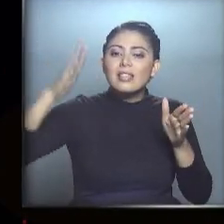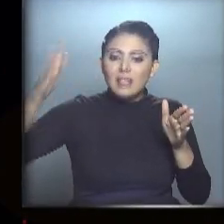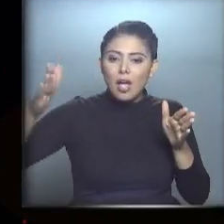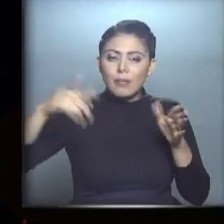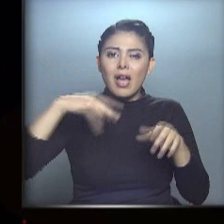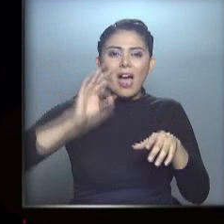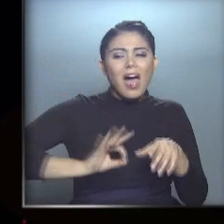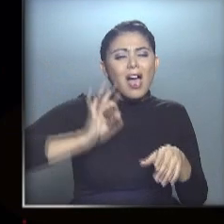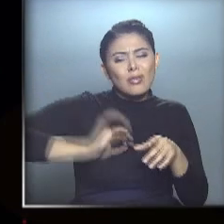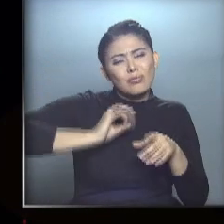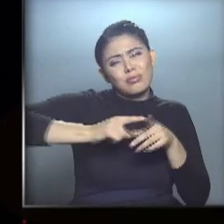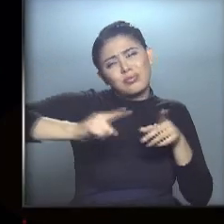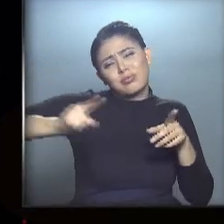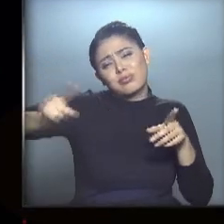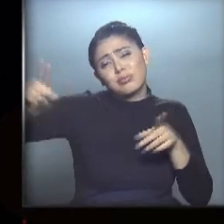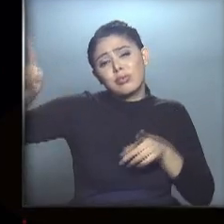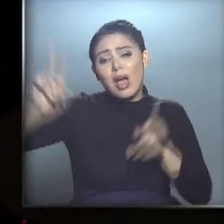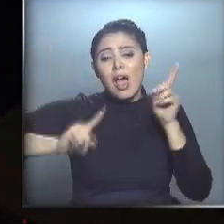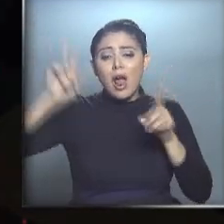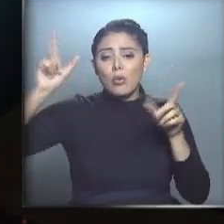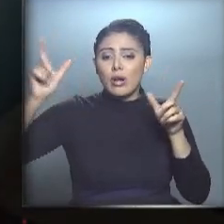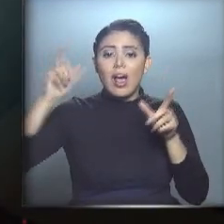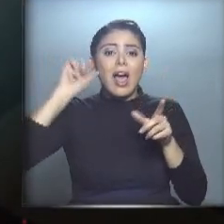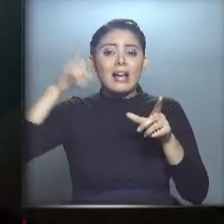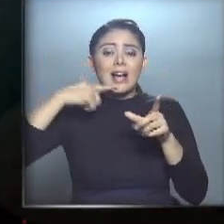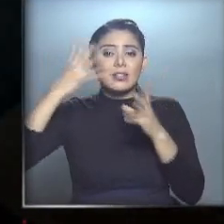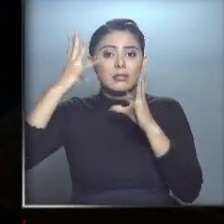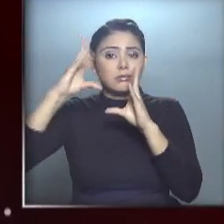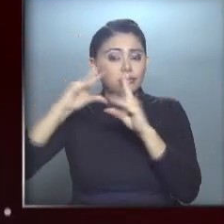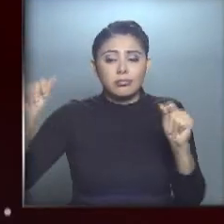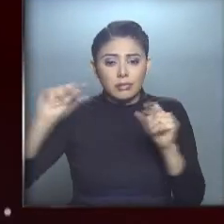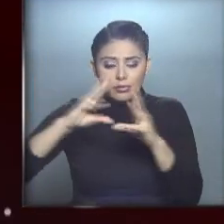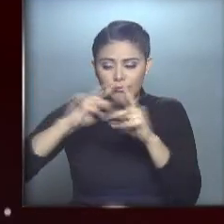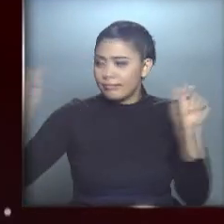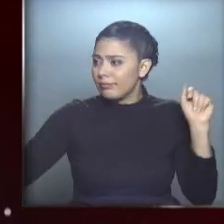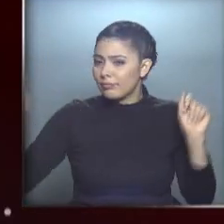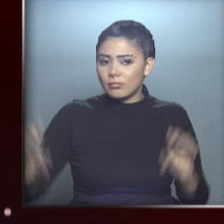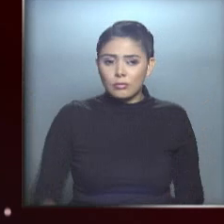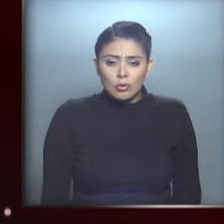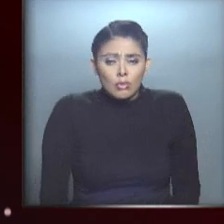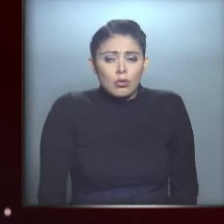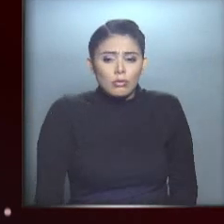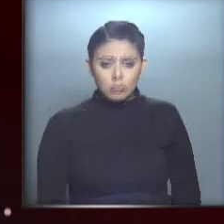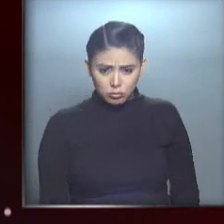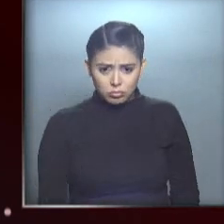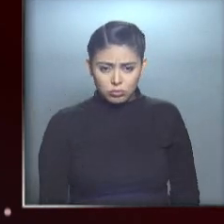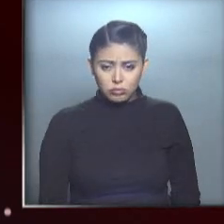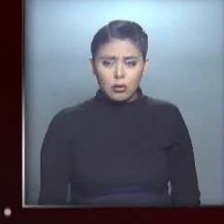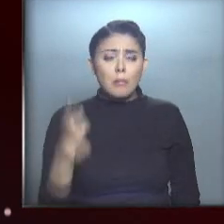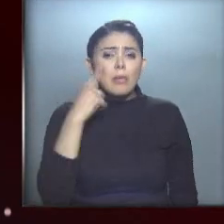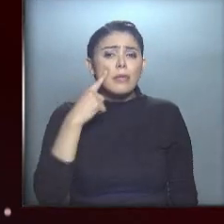de muchísimo tiempo, algunas quedan sin combustible y se desarman. ¡Uy! ¿Y cuánto tiempo